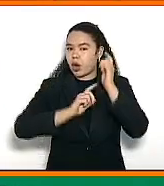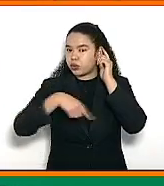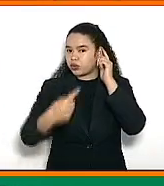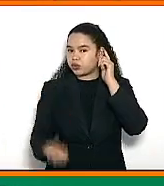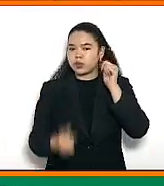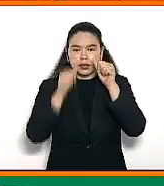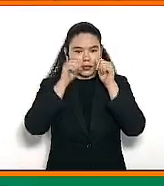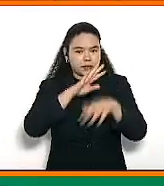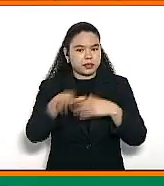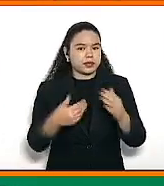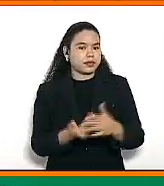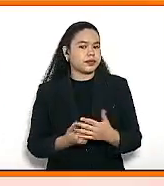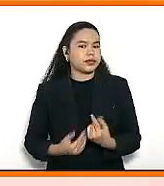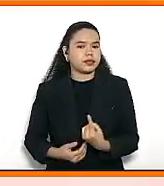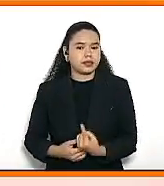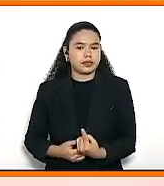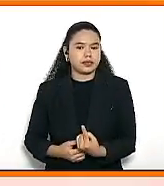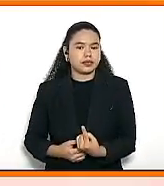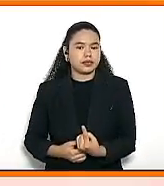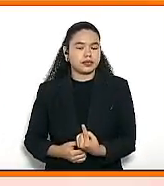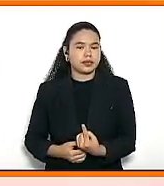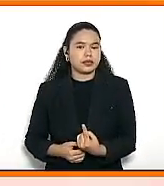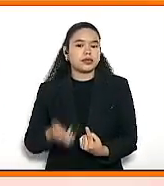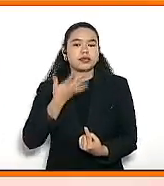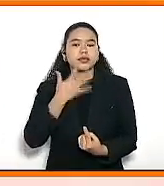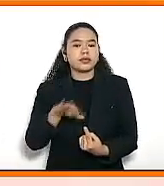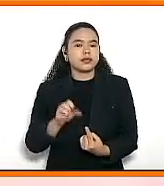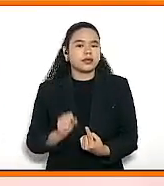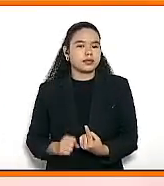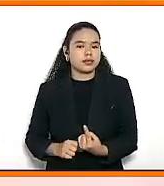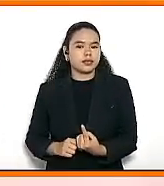Diaria. Atento, porque su primer dígito es... suerte.